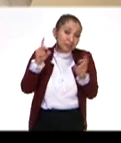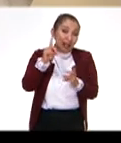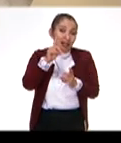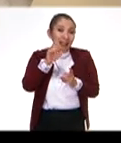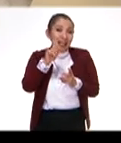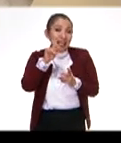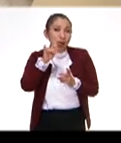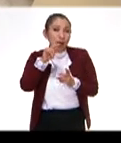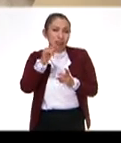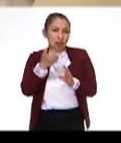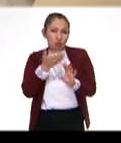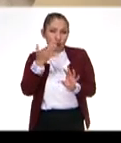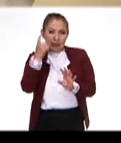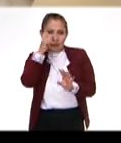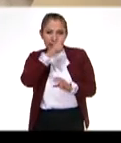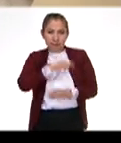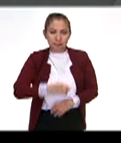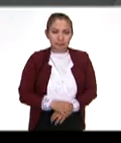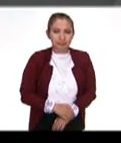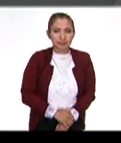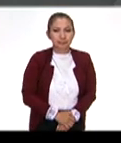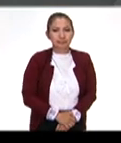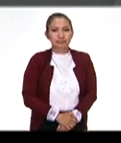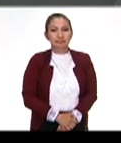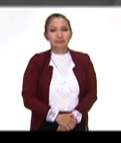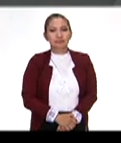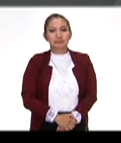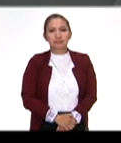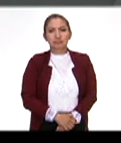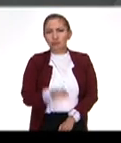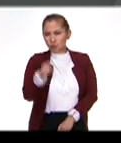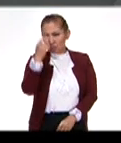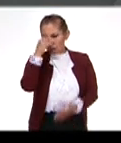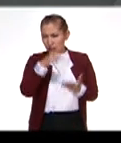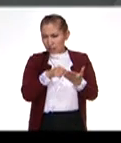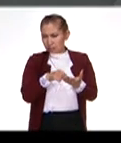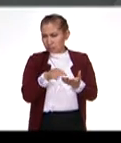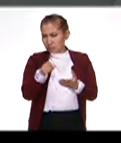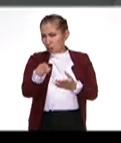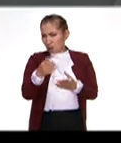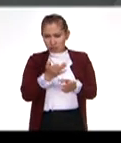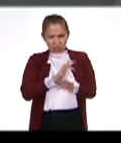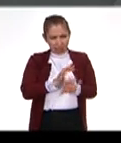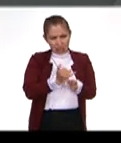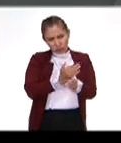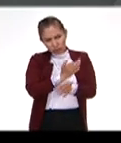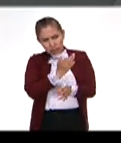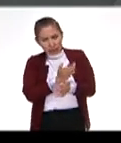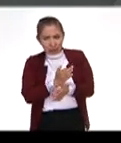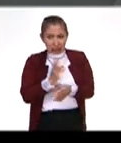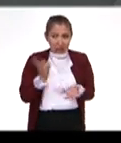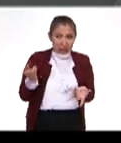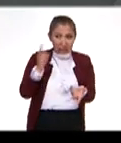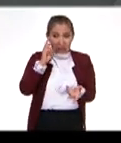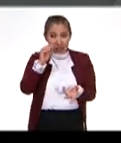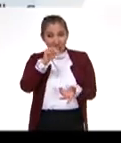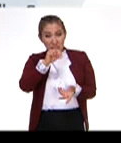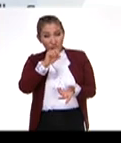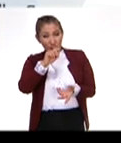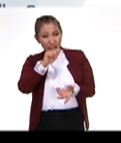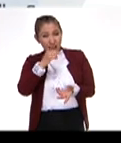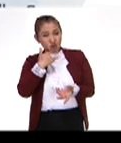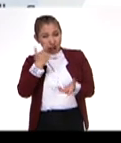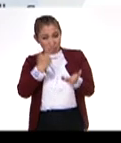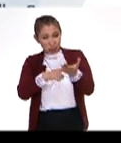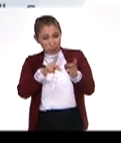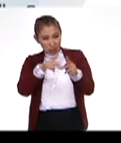me cause un poco de escozor. ¿No te da la impresión que tenemos suficiente con la nota roja que